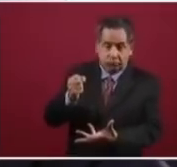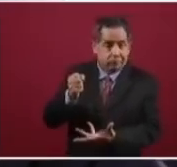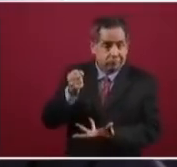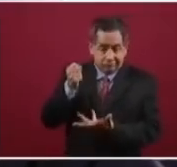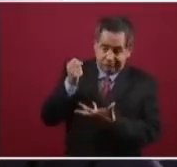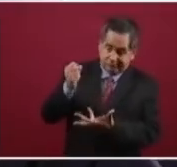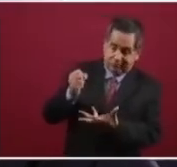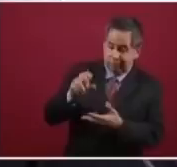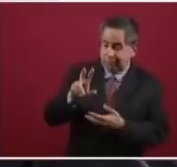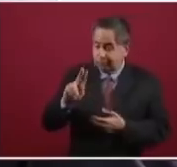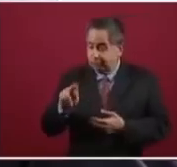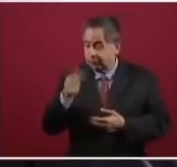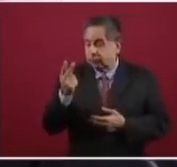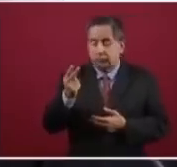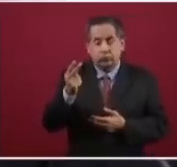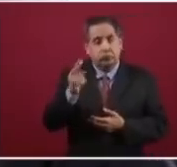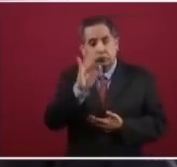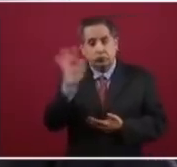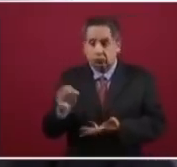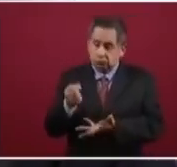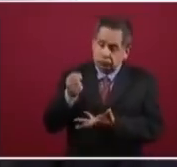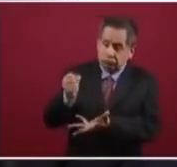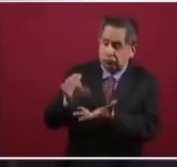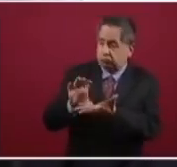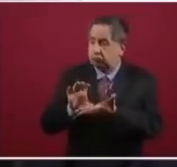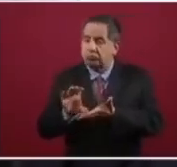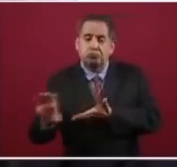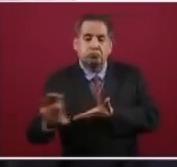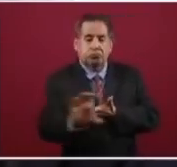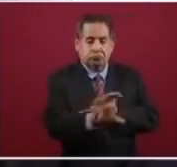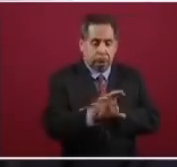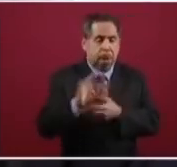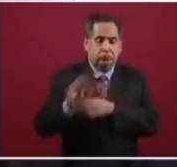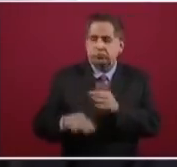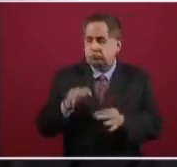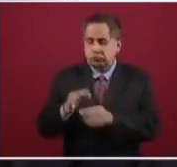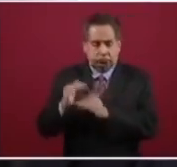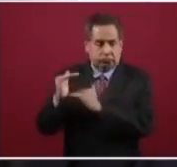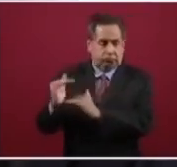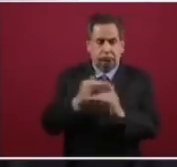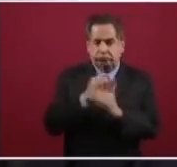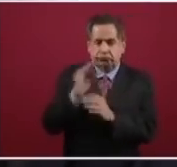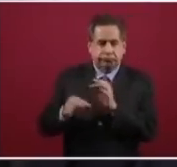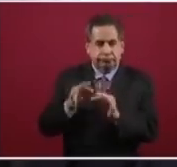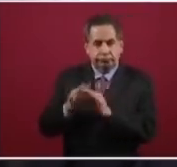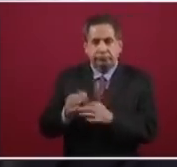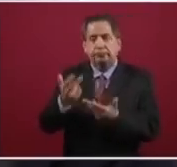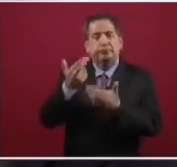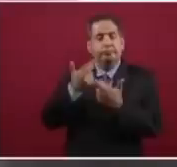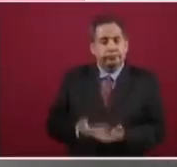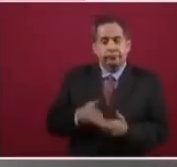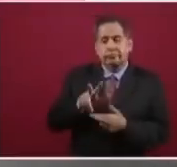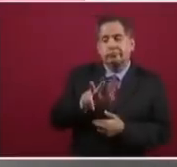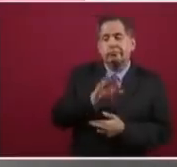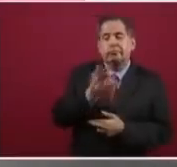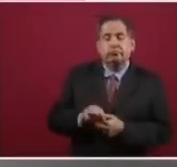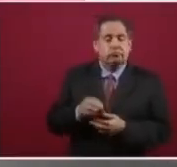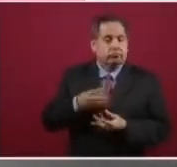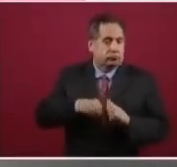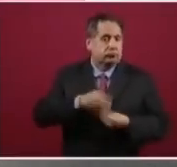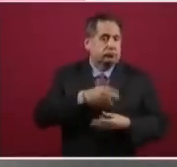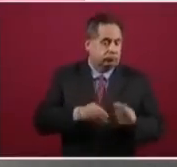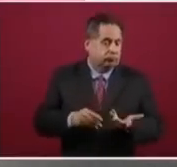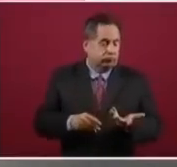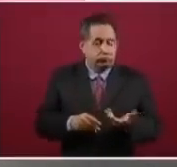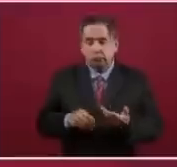el 82 por ciento de todo el presupuesto está más o menos fijo de una forma u otra ya sea porque es para responder